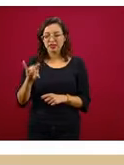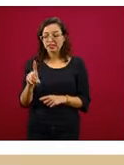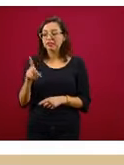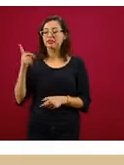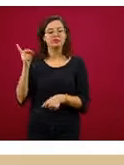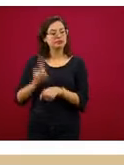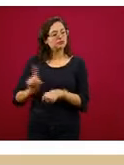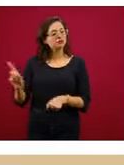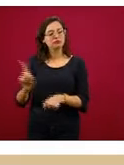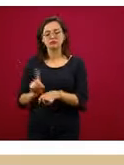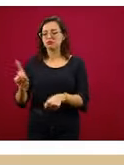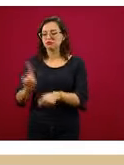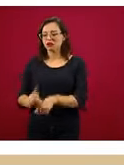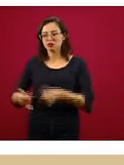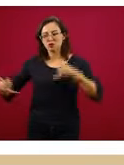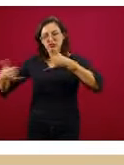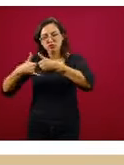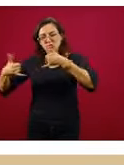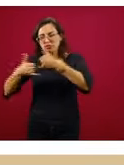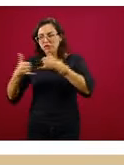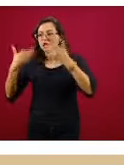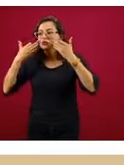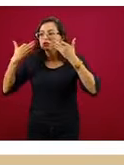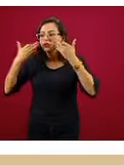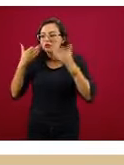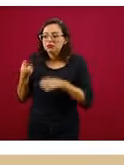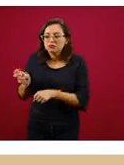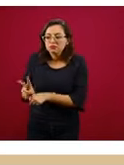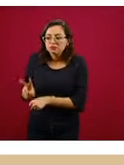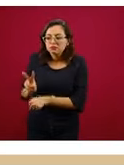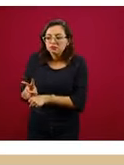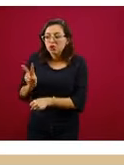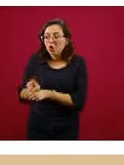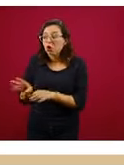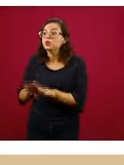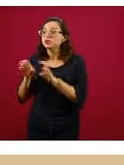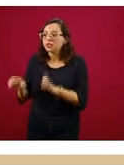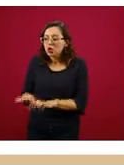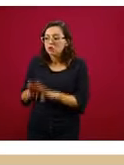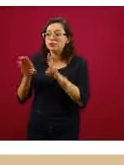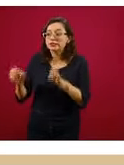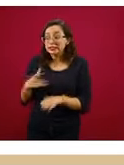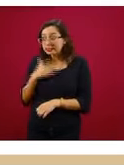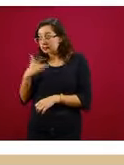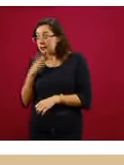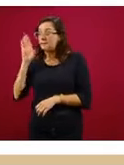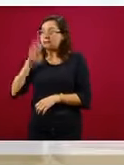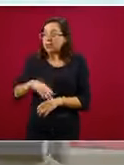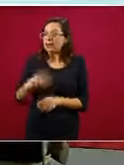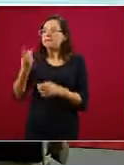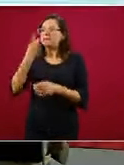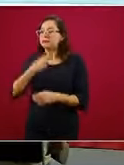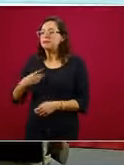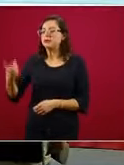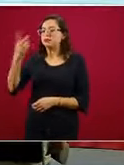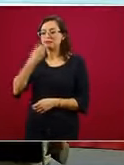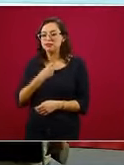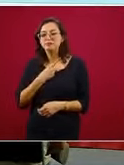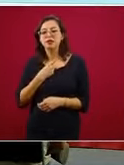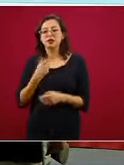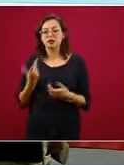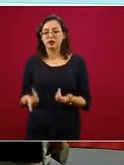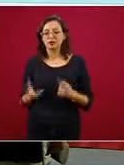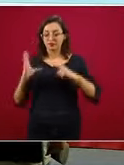sea telefónico, presencial, pero que de manera diaria podamos decir cómo está usted, tiene estos problemas, el hacer acceso